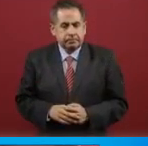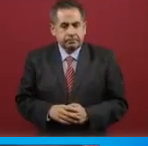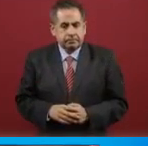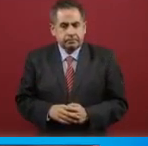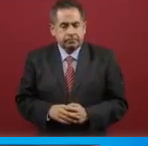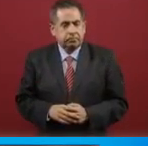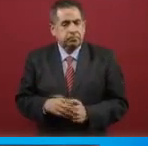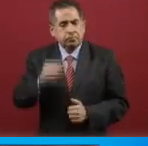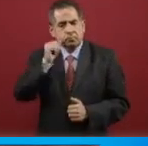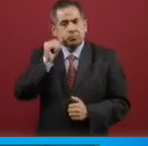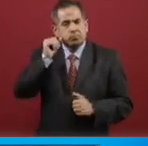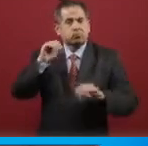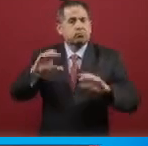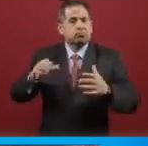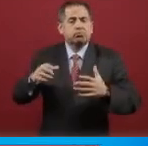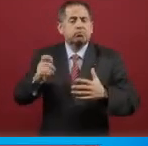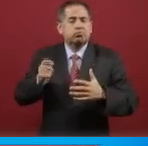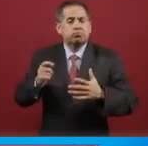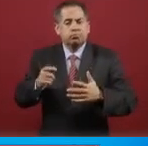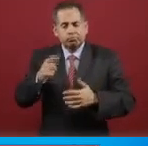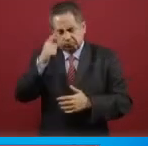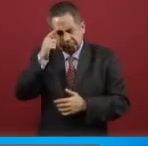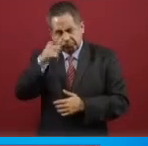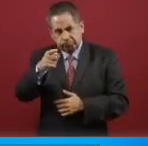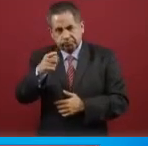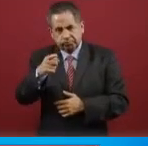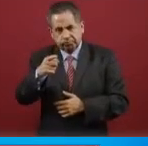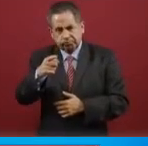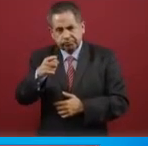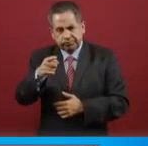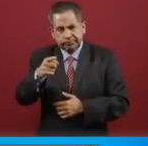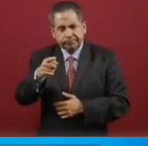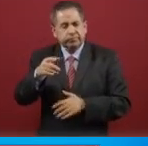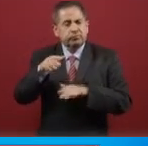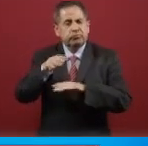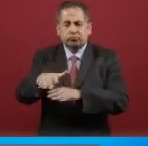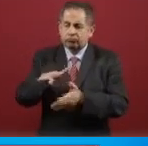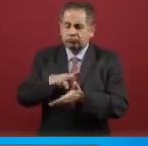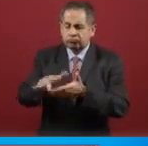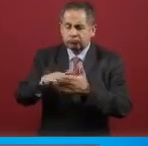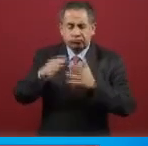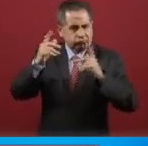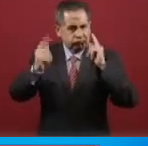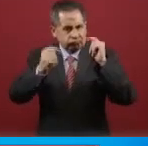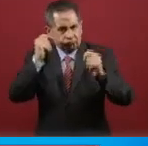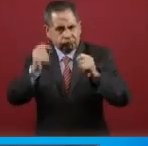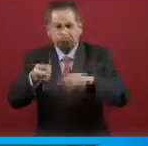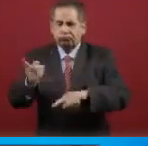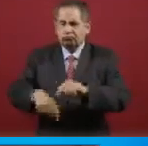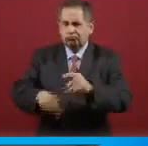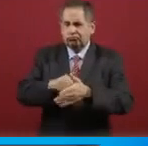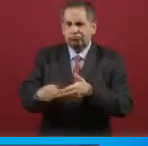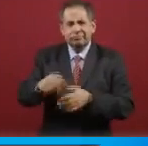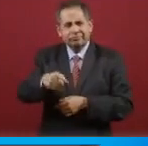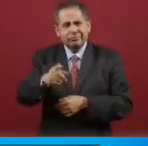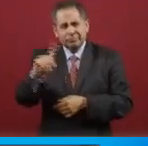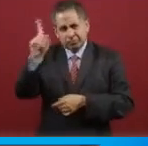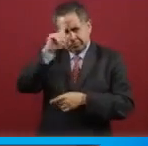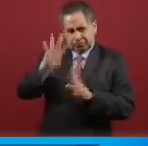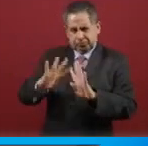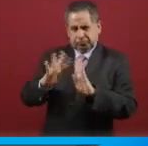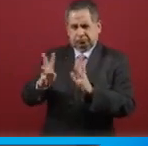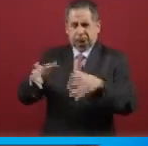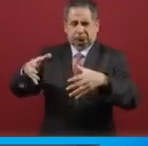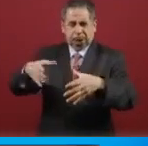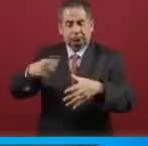el organismo de fomento al turismo. El presidente Andrés Manuel López Obrador confirma la cancelación de